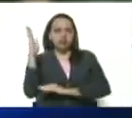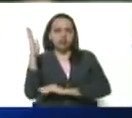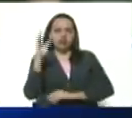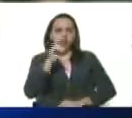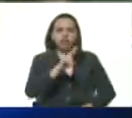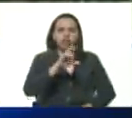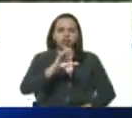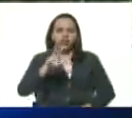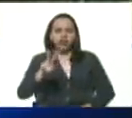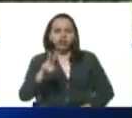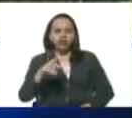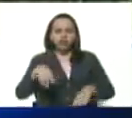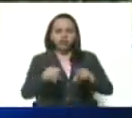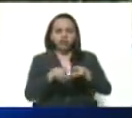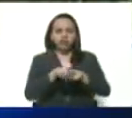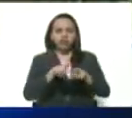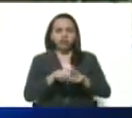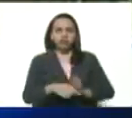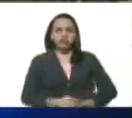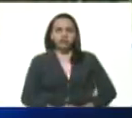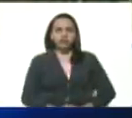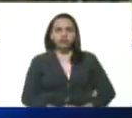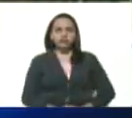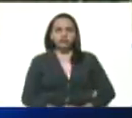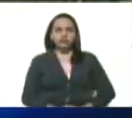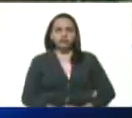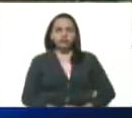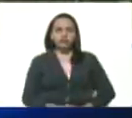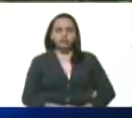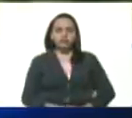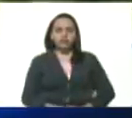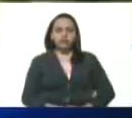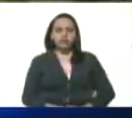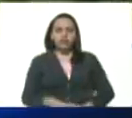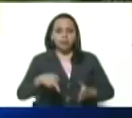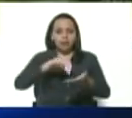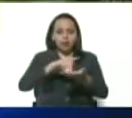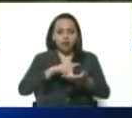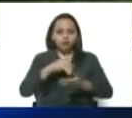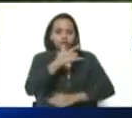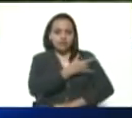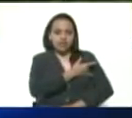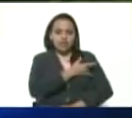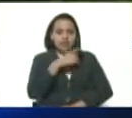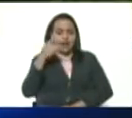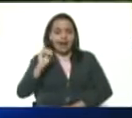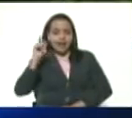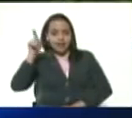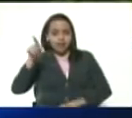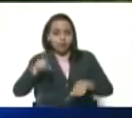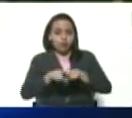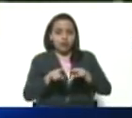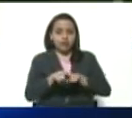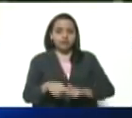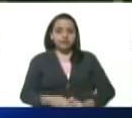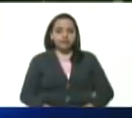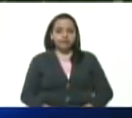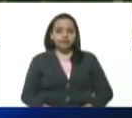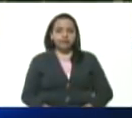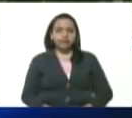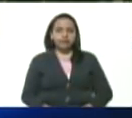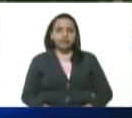¿cómo es que la llaman? La Parroquia Universitaria. En la sede de la Parroquia Universitaria de la Universidad Central de